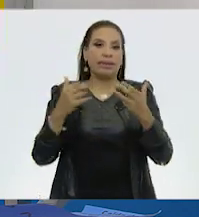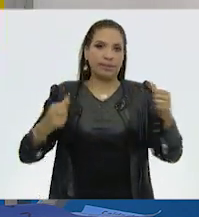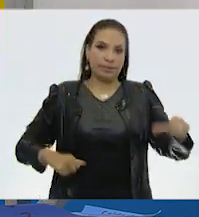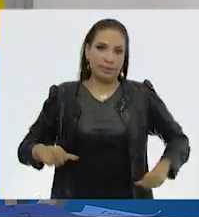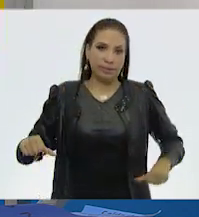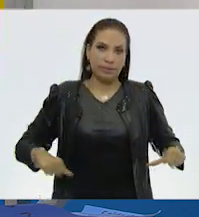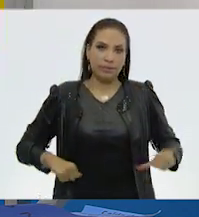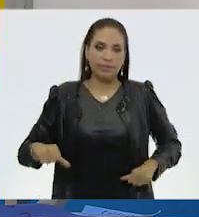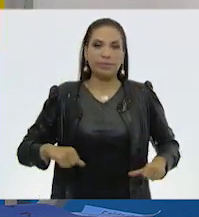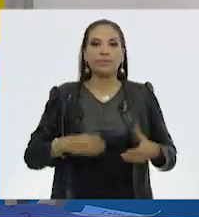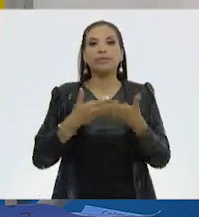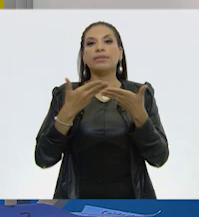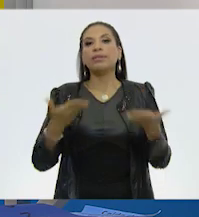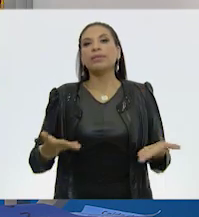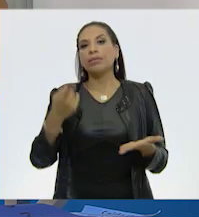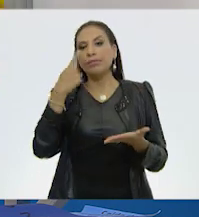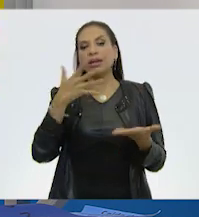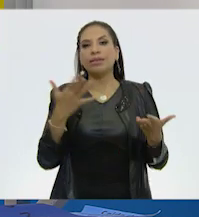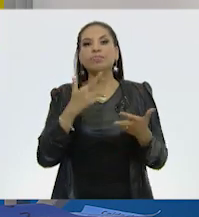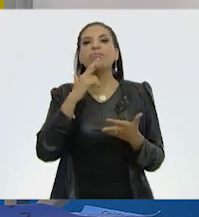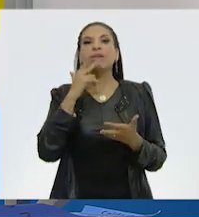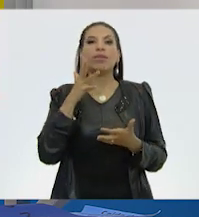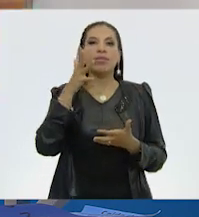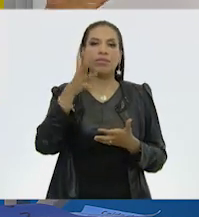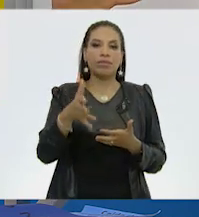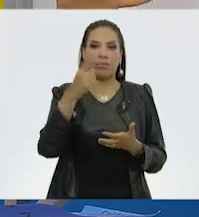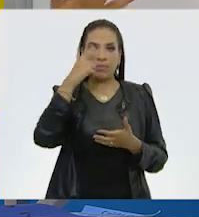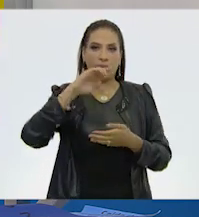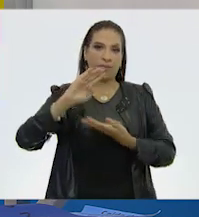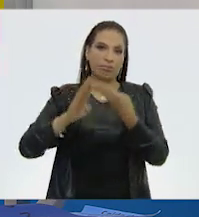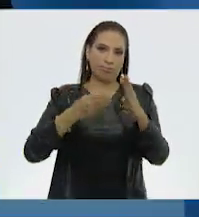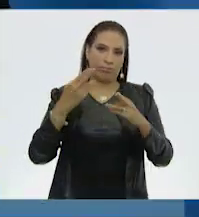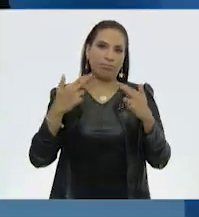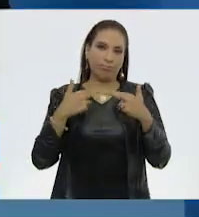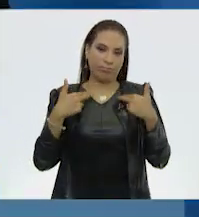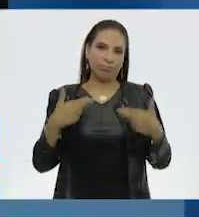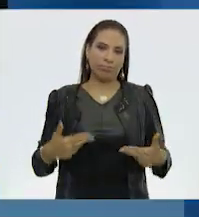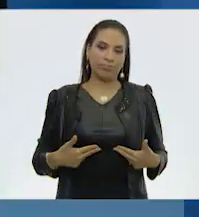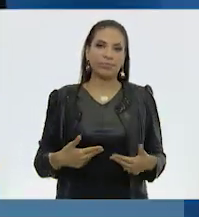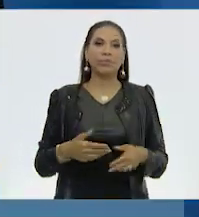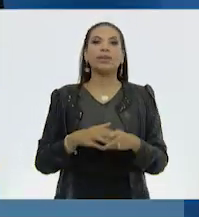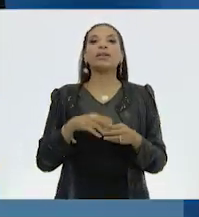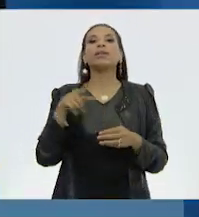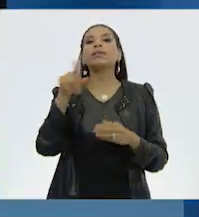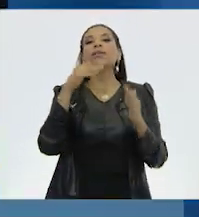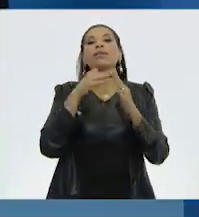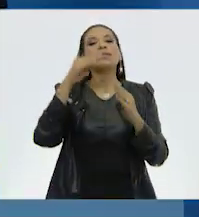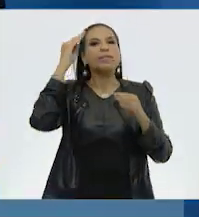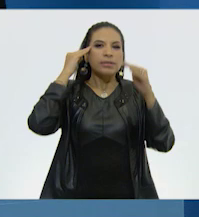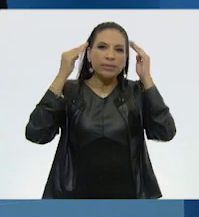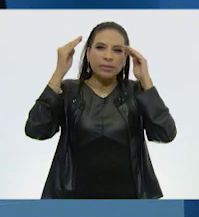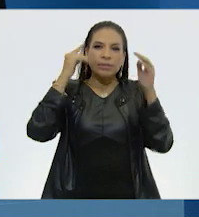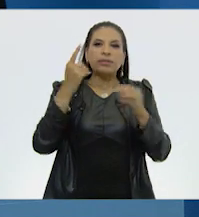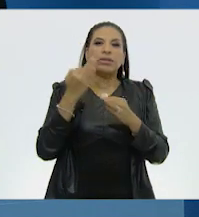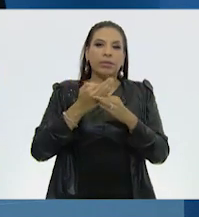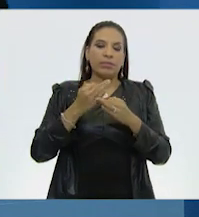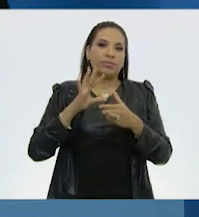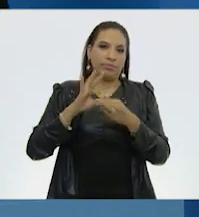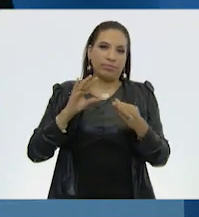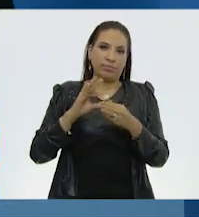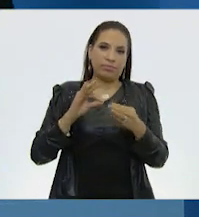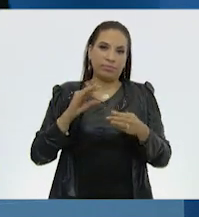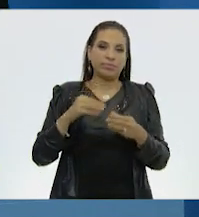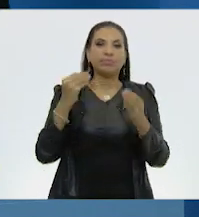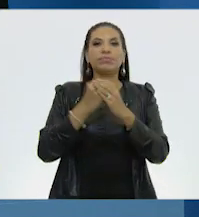acciones en el presente para construir un mejor futuro para la humanidad. Y en casa reflexionen acerca de lo que abordamos en